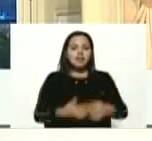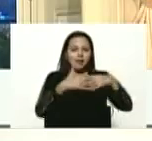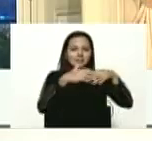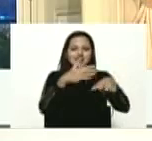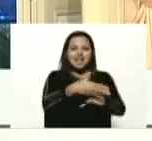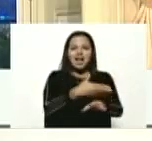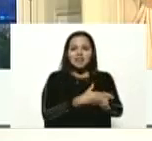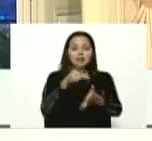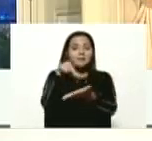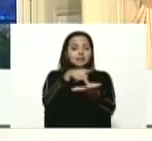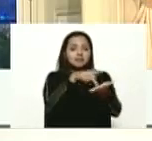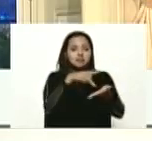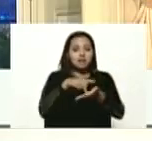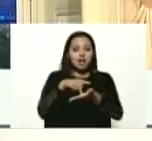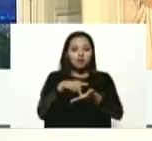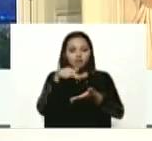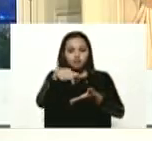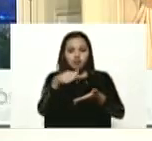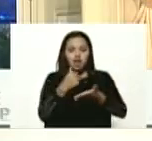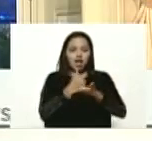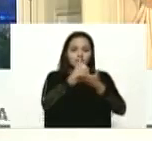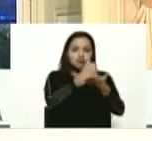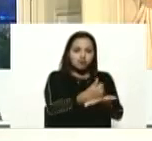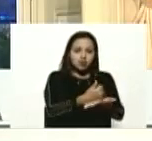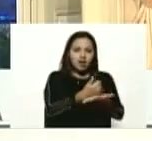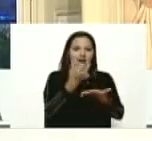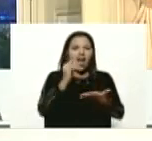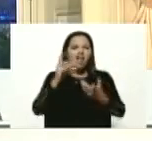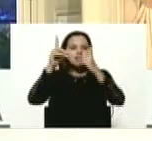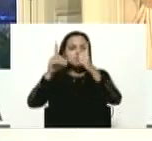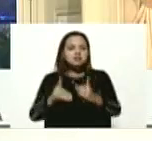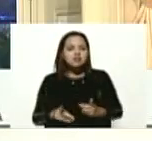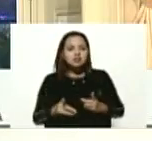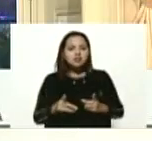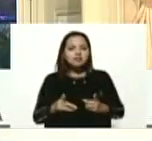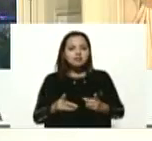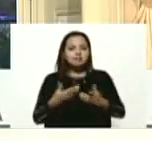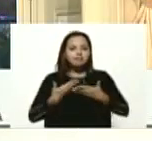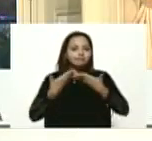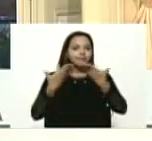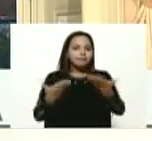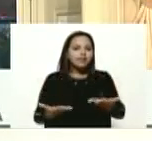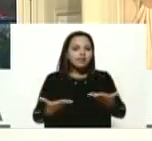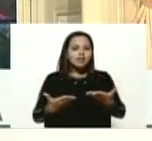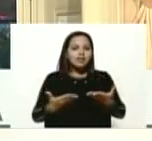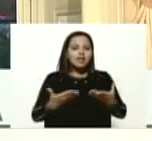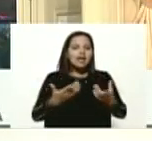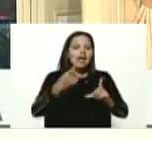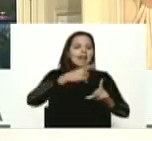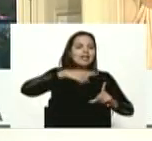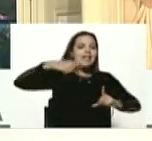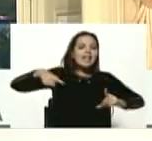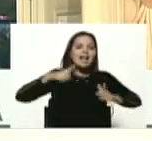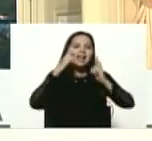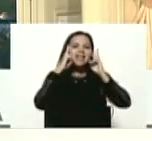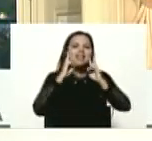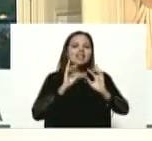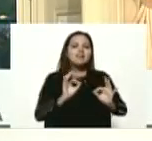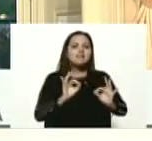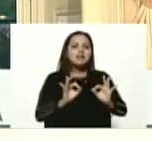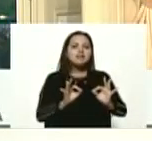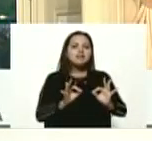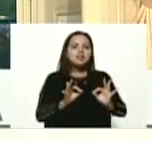principio participaron de esta inversión han decidido dedicarse a las energías limpias y se